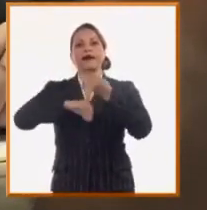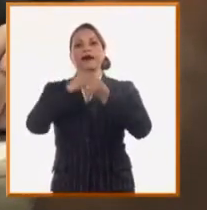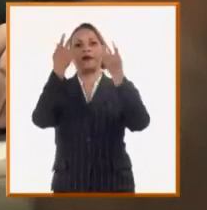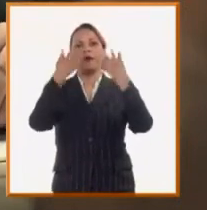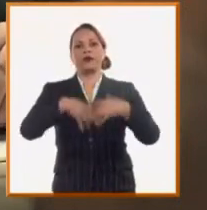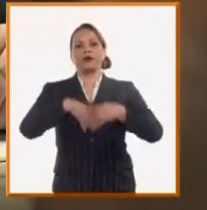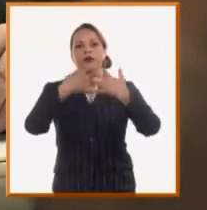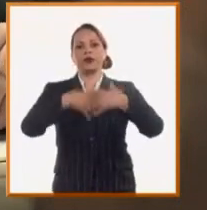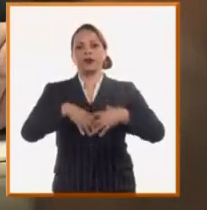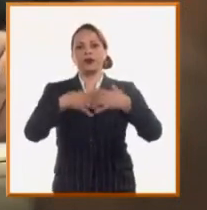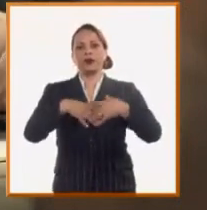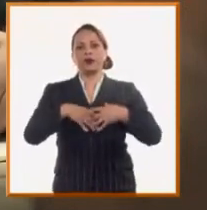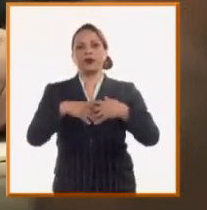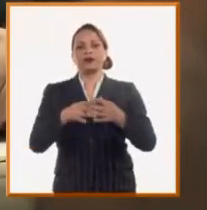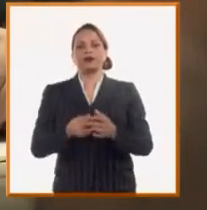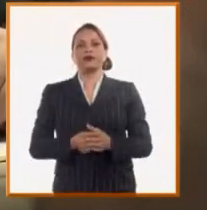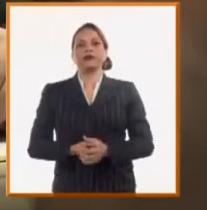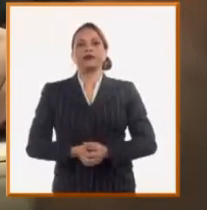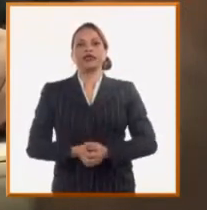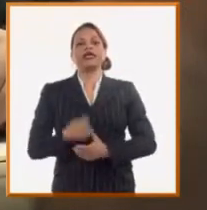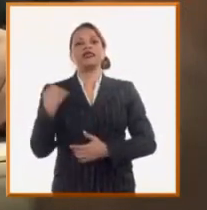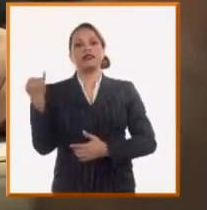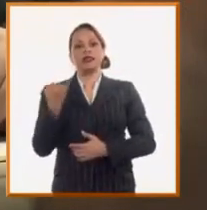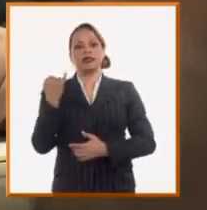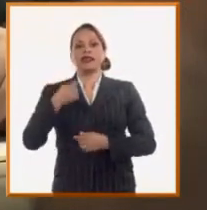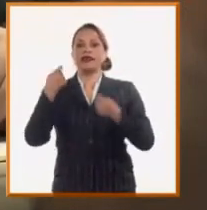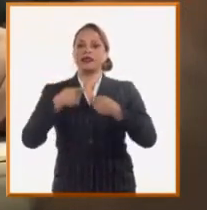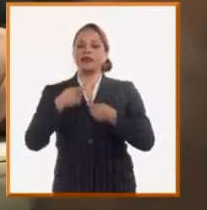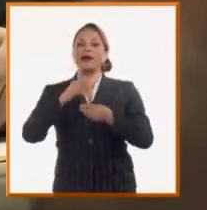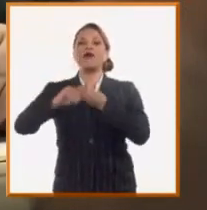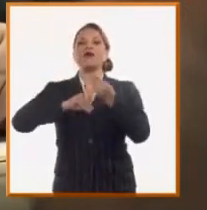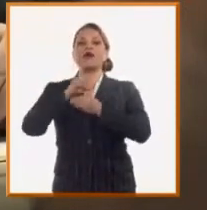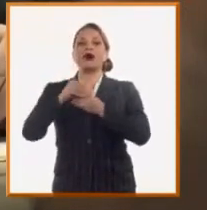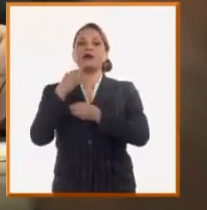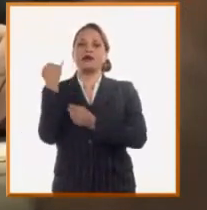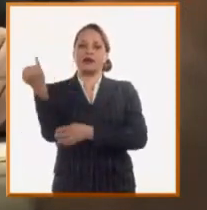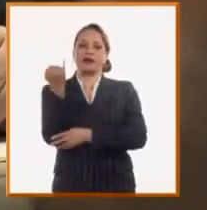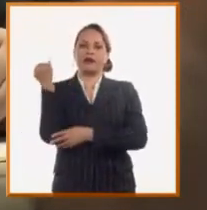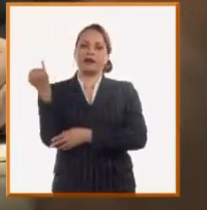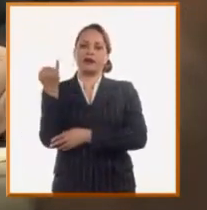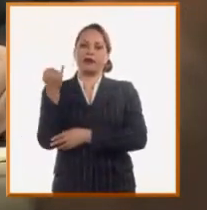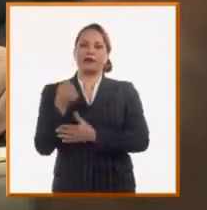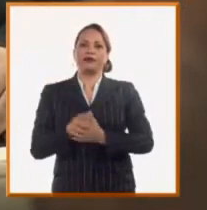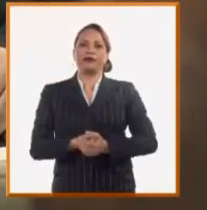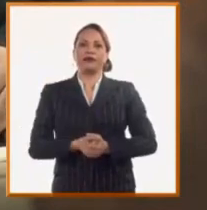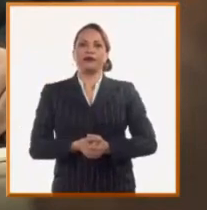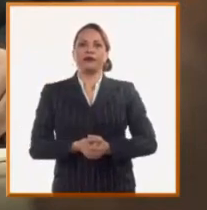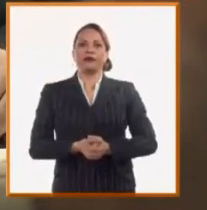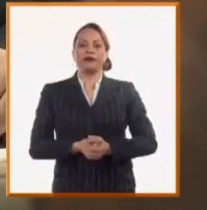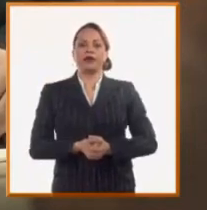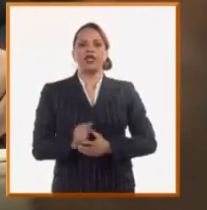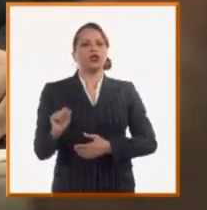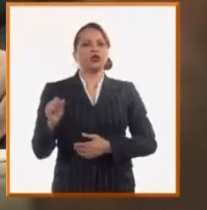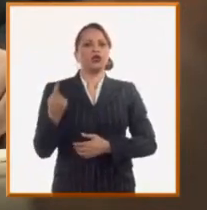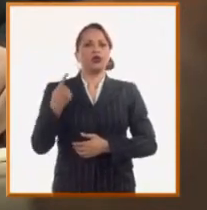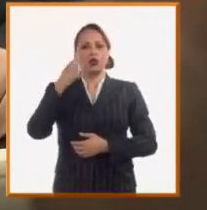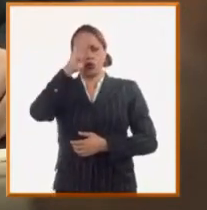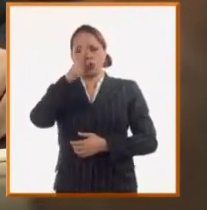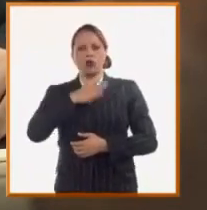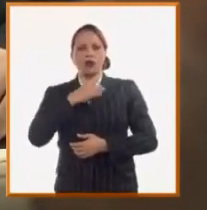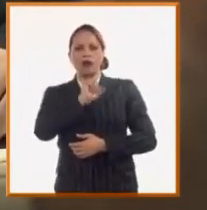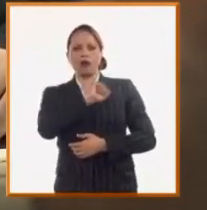productiva e inserción internacional que necesitamos hacer en el país. Nosotros no vamos a lograr, al menos de manera armónica, coherente,